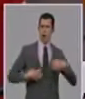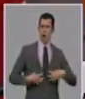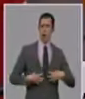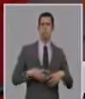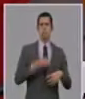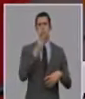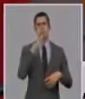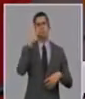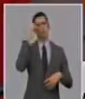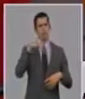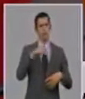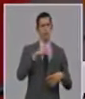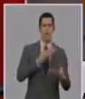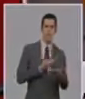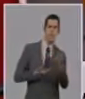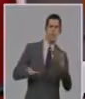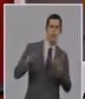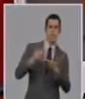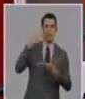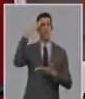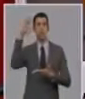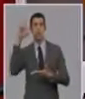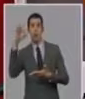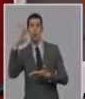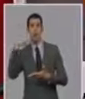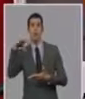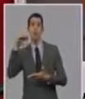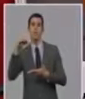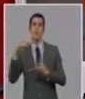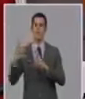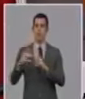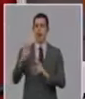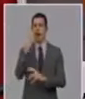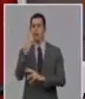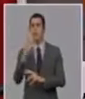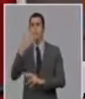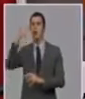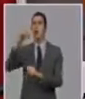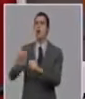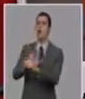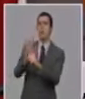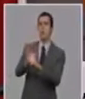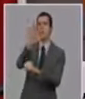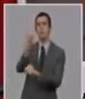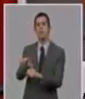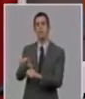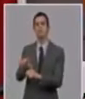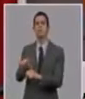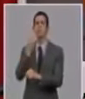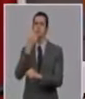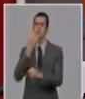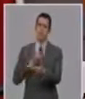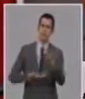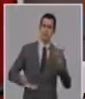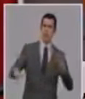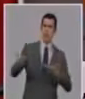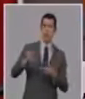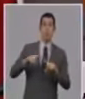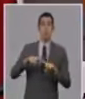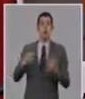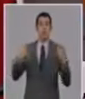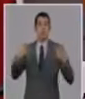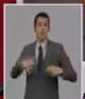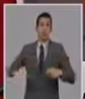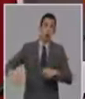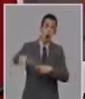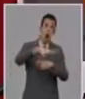están dando una luz de qué está pasando. La pediatría ha tenido que profundizar, porque este es otro de los mensajes que hay que, de